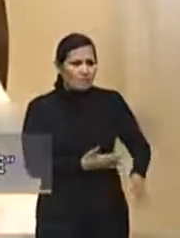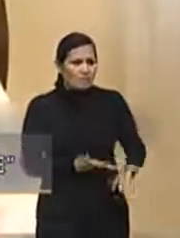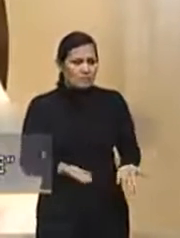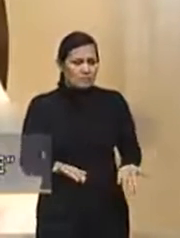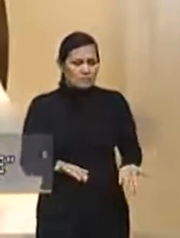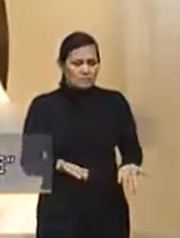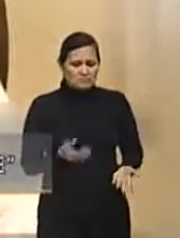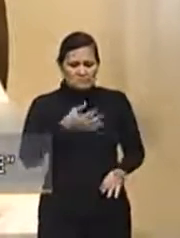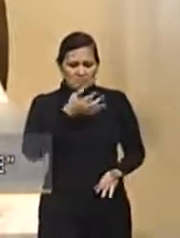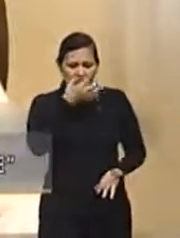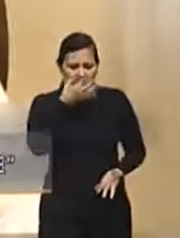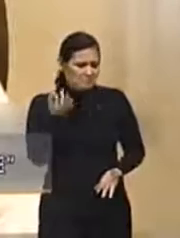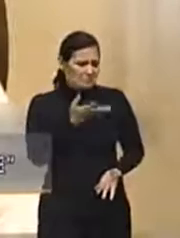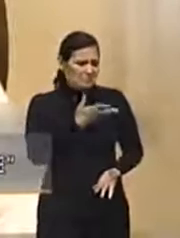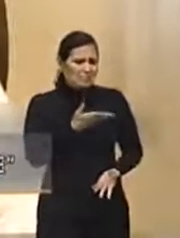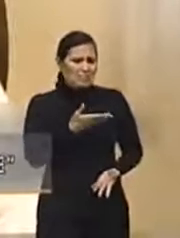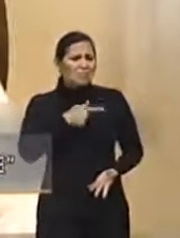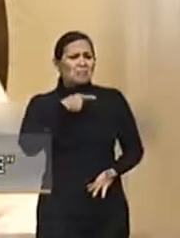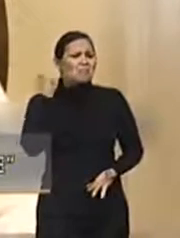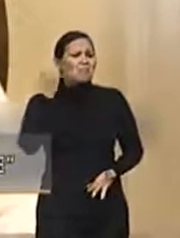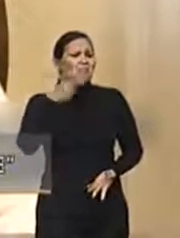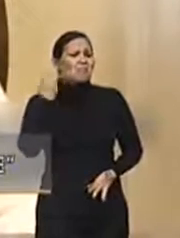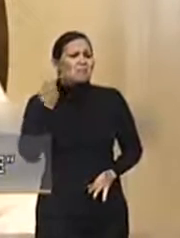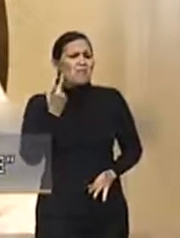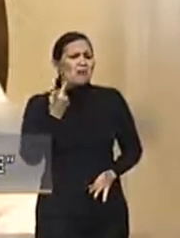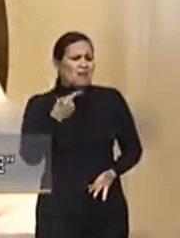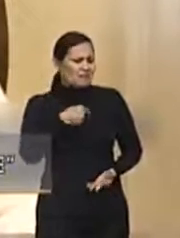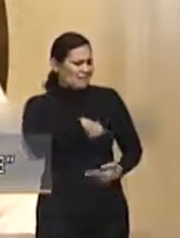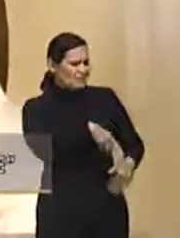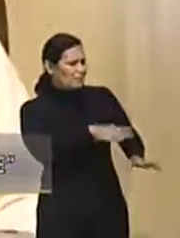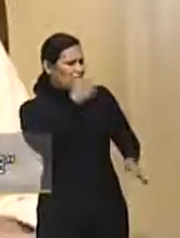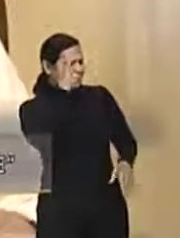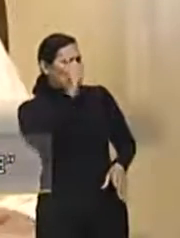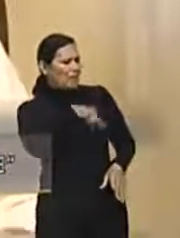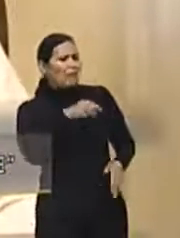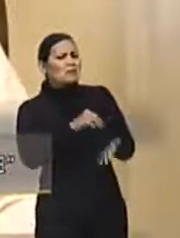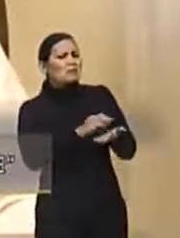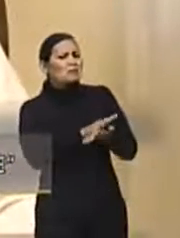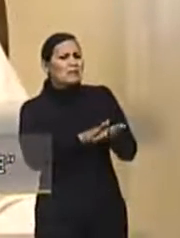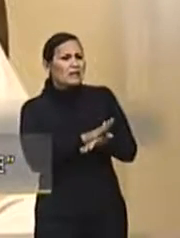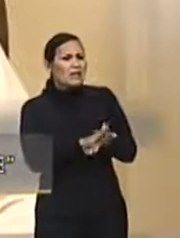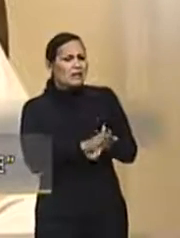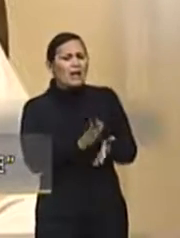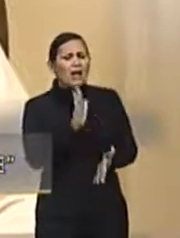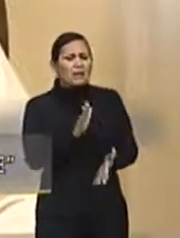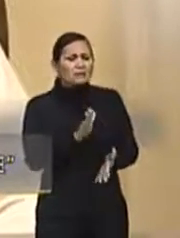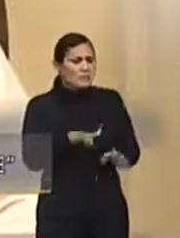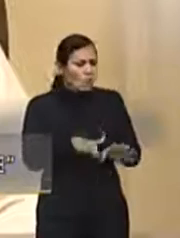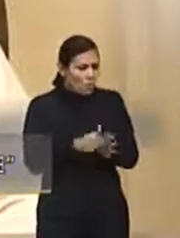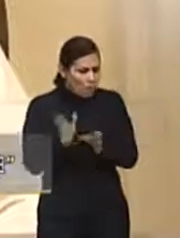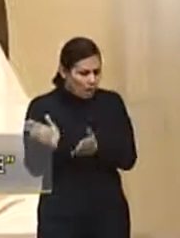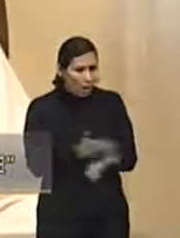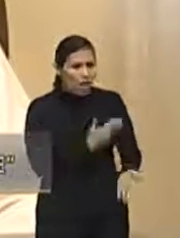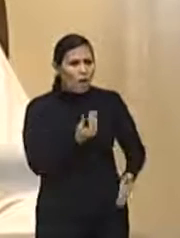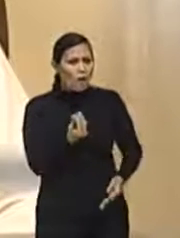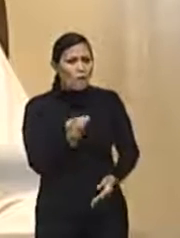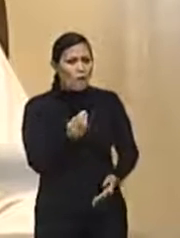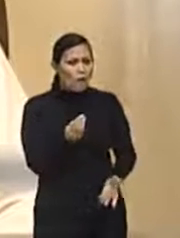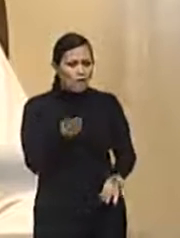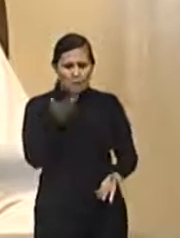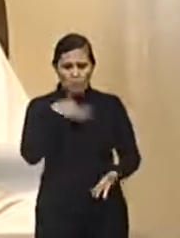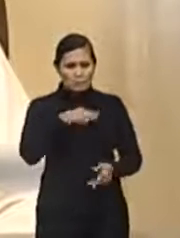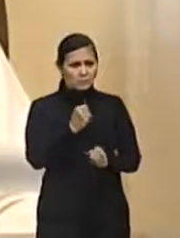Bueno, ya no sirve, no produce. Es clase pasiva. Y ahora está de moda descartar a los jóvenes con la